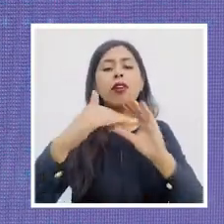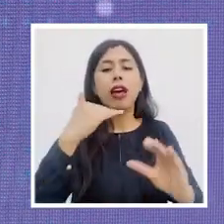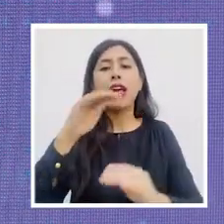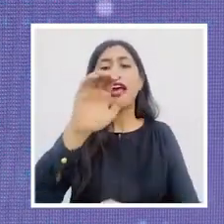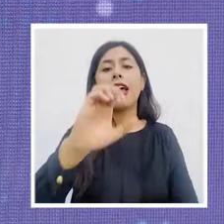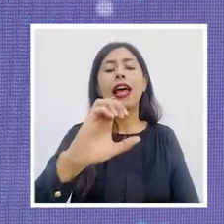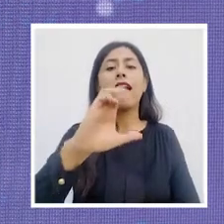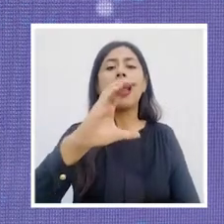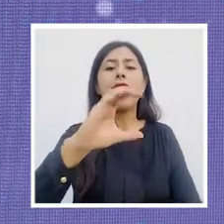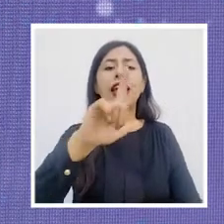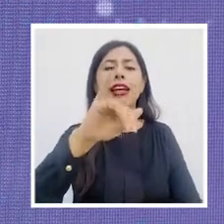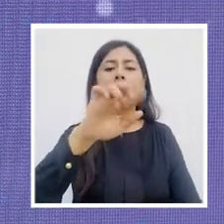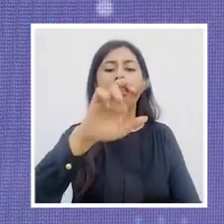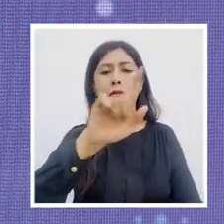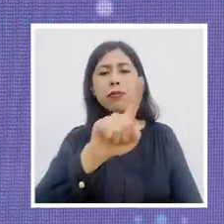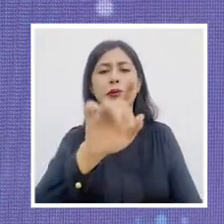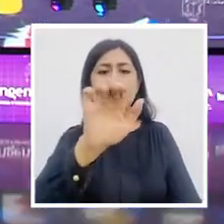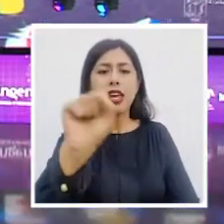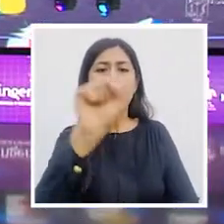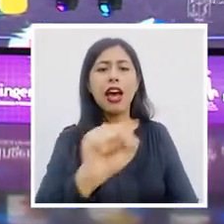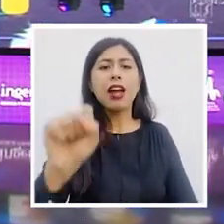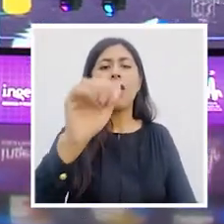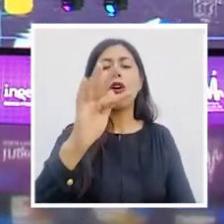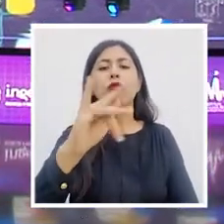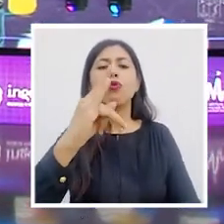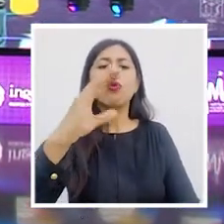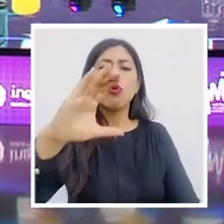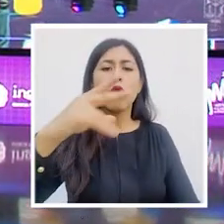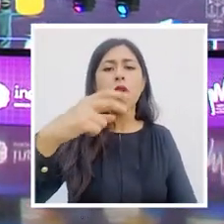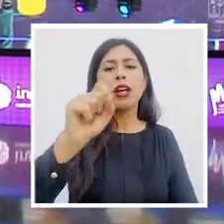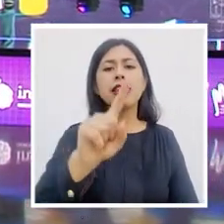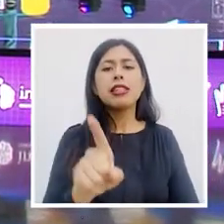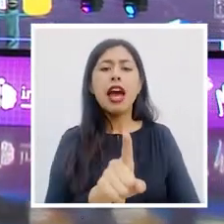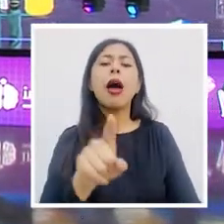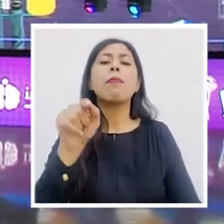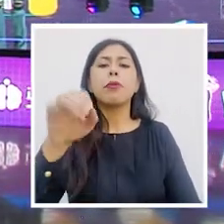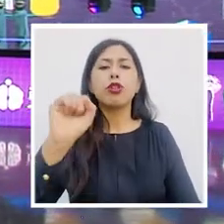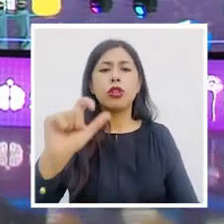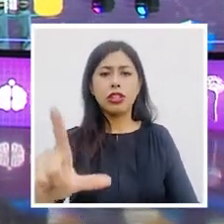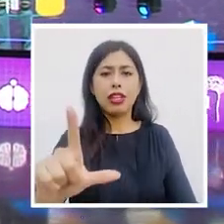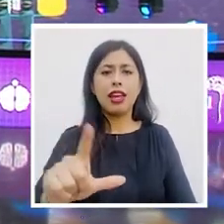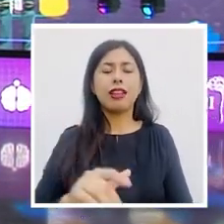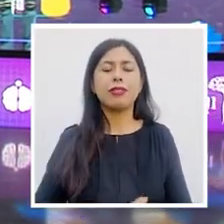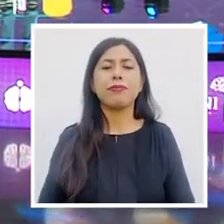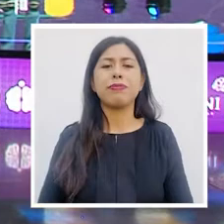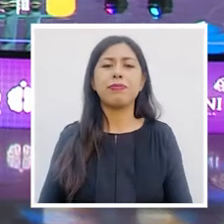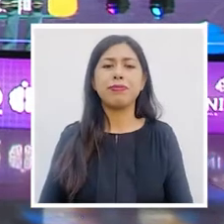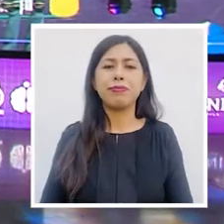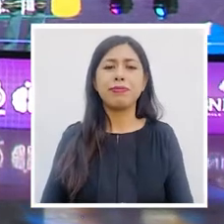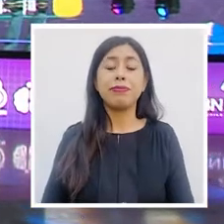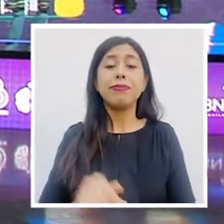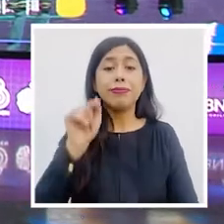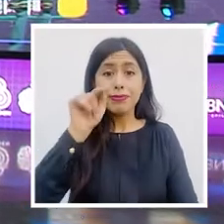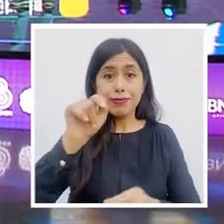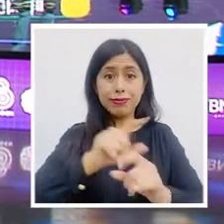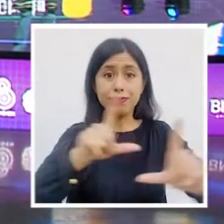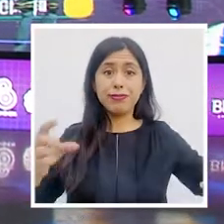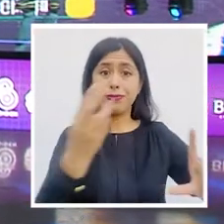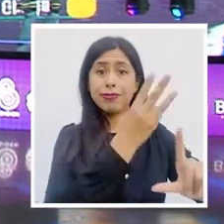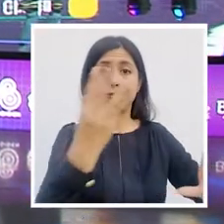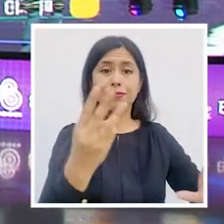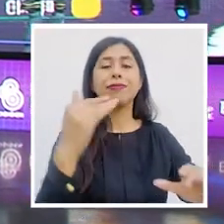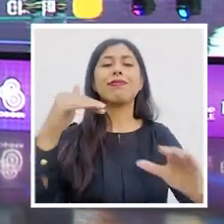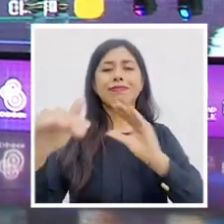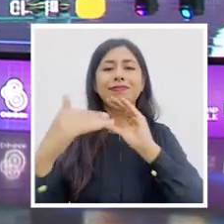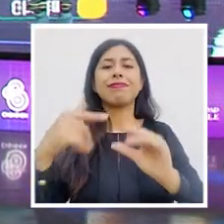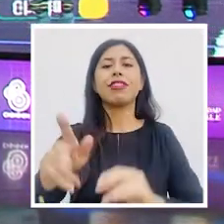escriban a eclipse.fuchas.cl Es el sitio web de la Fundación Chilena Astronomía. Perfecto. Ese es